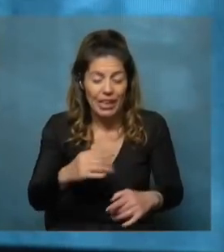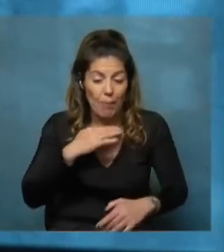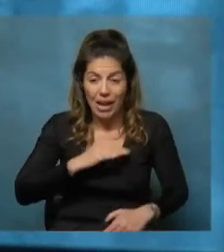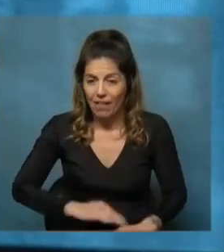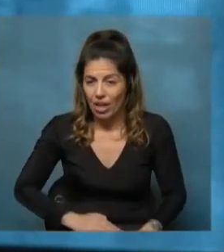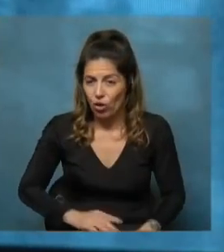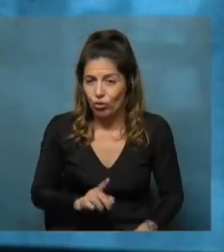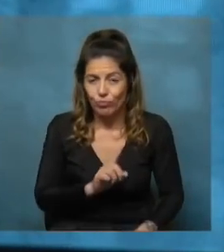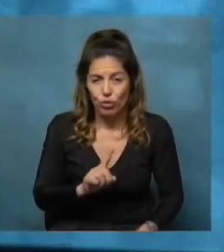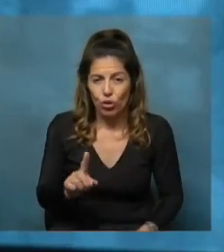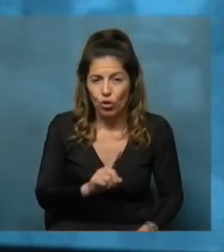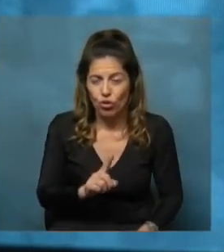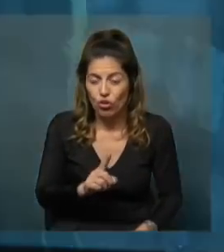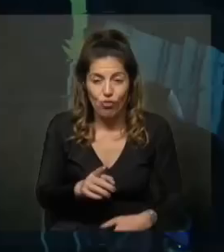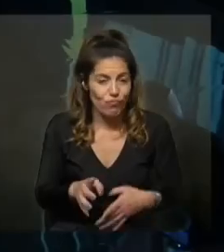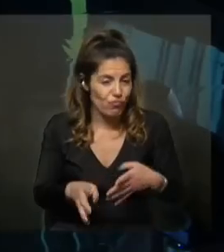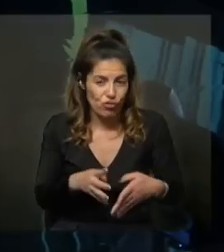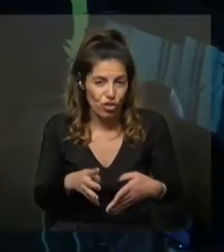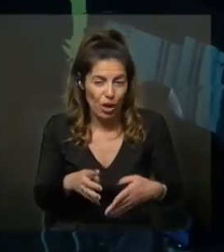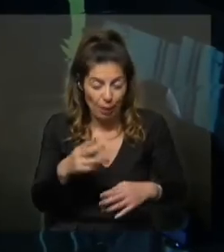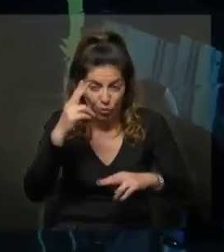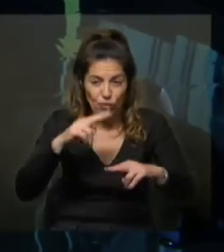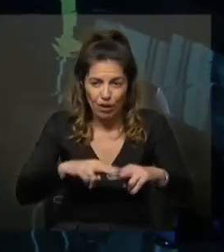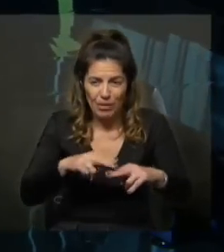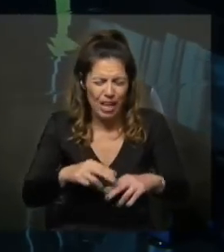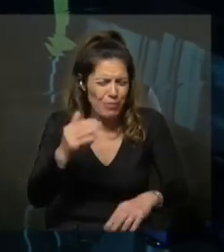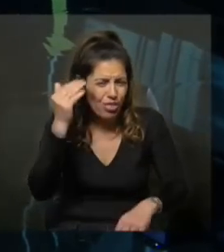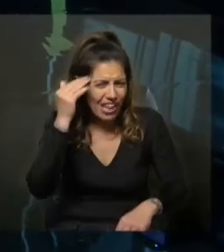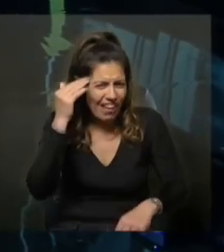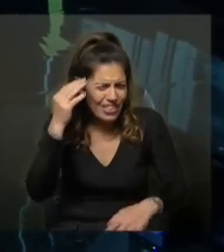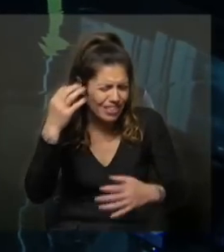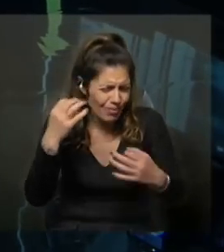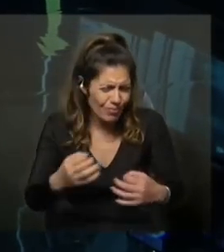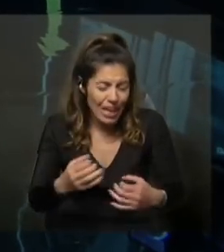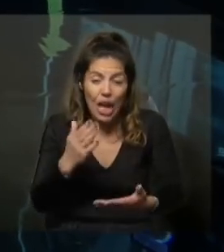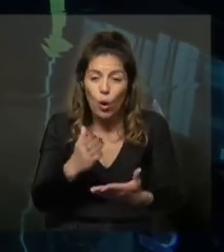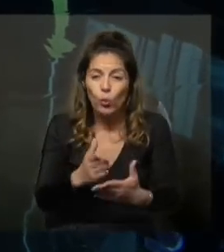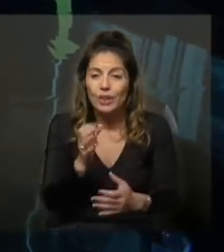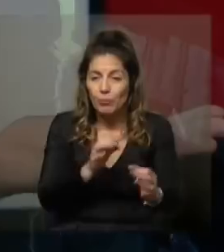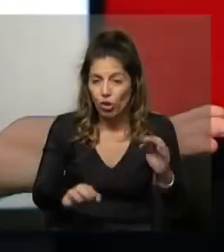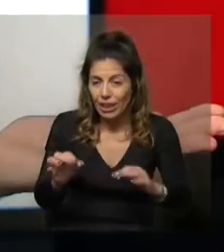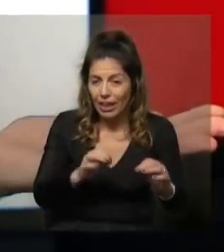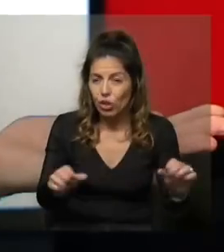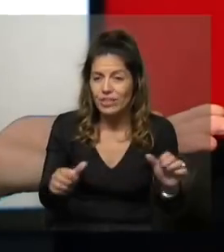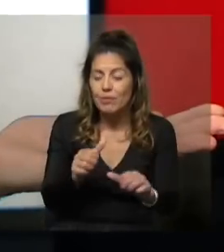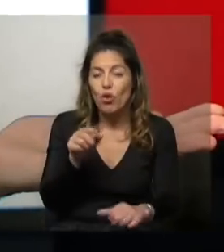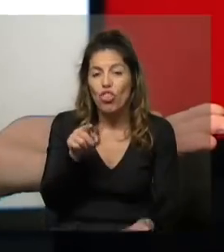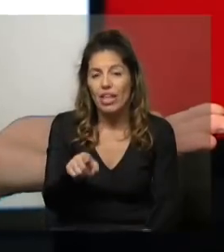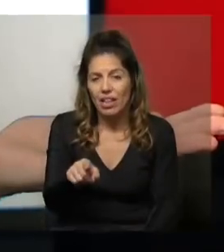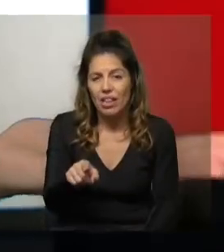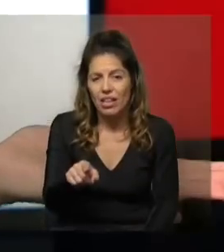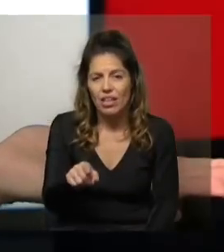no no no funcionaba por su enfermedad pero de cabeza el último espectáculo que hicimos del este